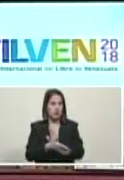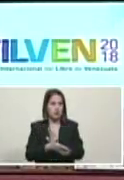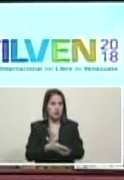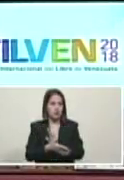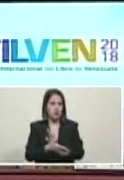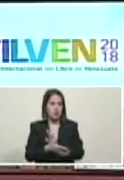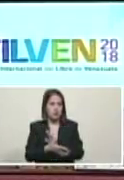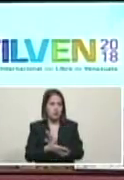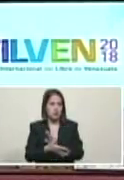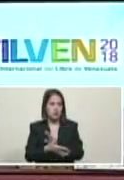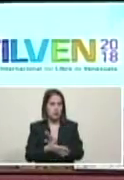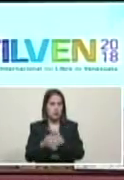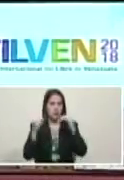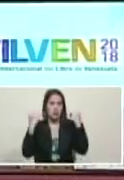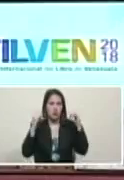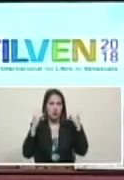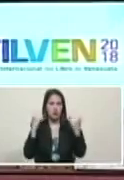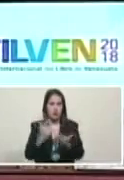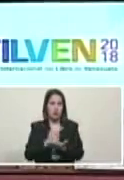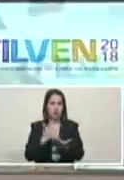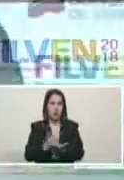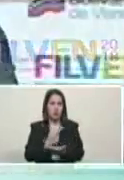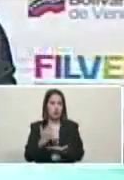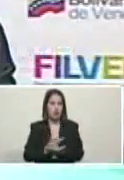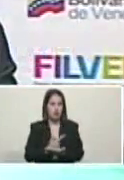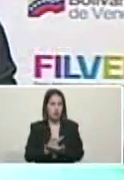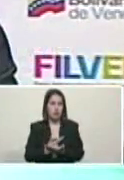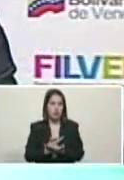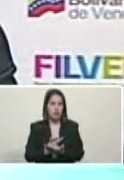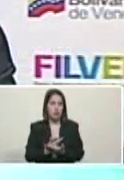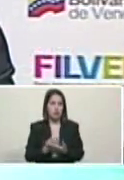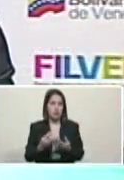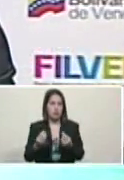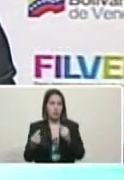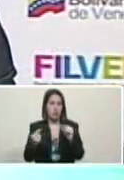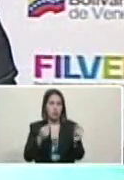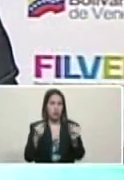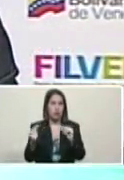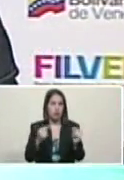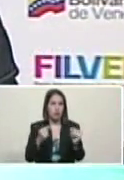editado, en la libertad de edición, de debate.